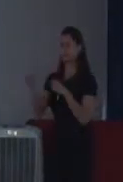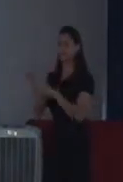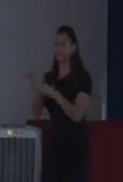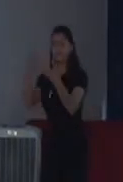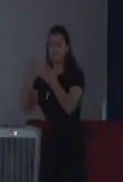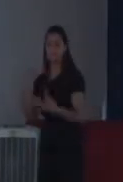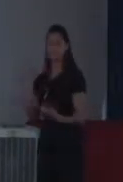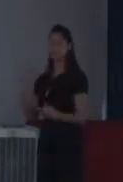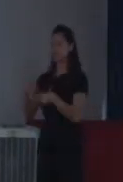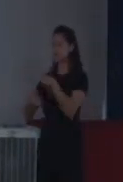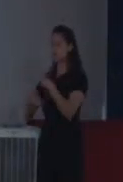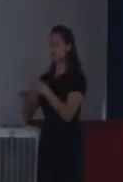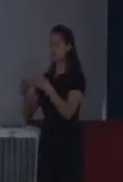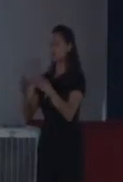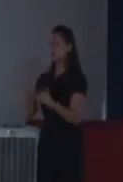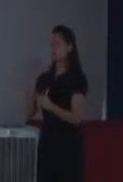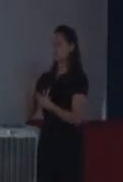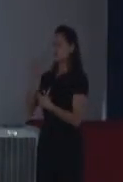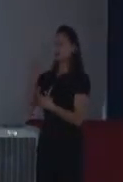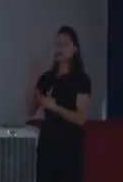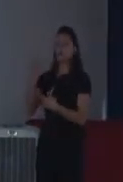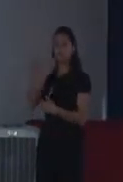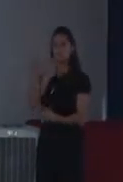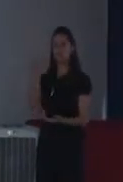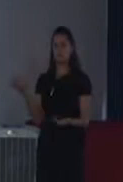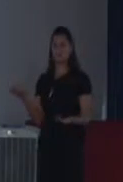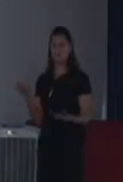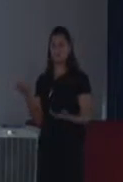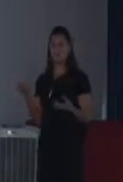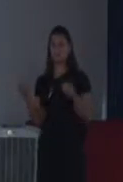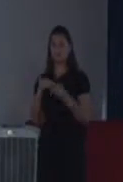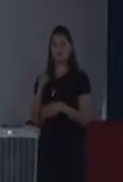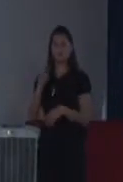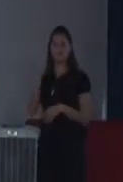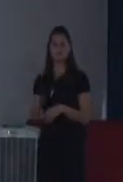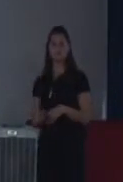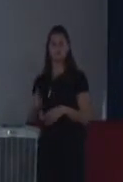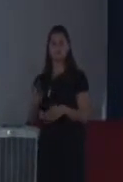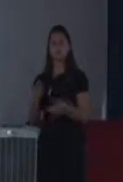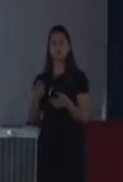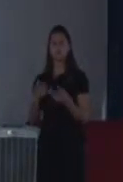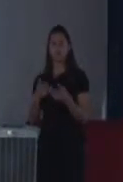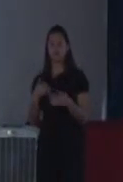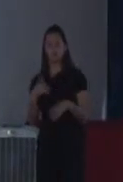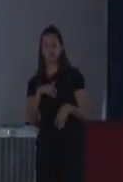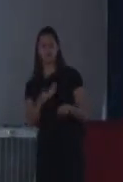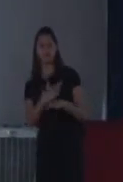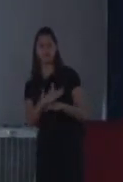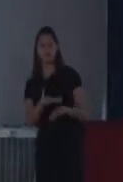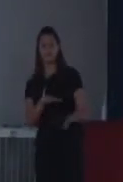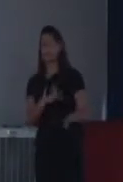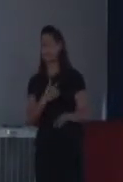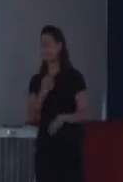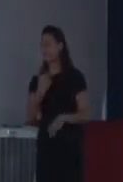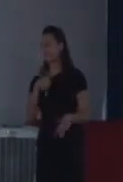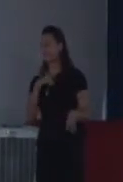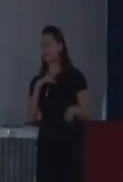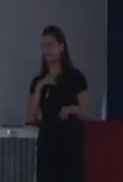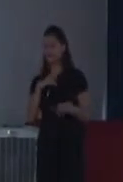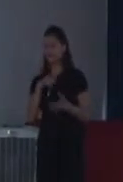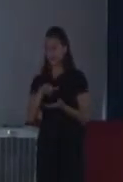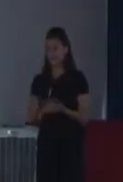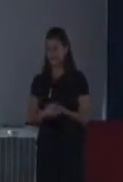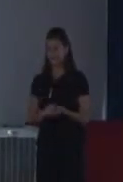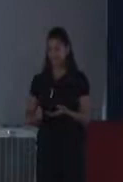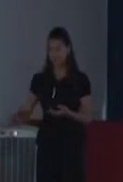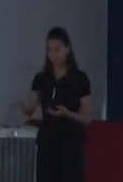que no pueda, etcétera, etcétera, y que se trate, digamos, como alguien que tiene un problema, una falencia, tal, tal, tal, pues